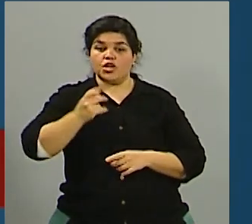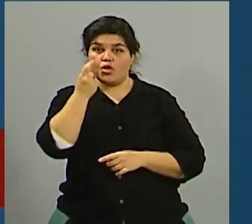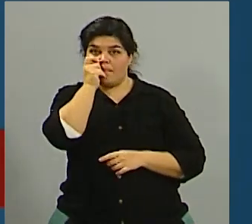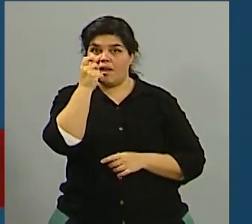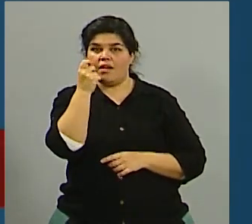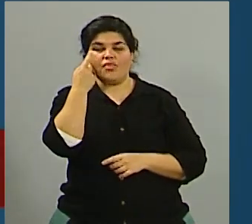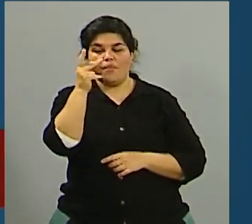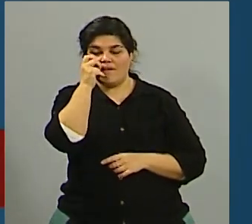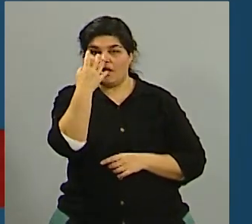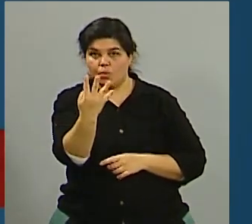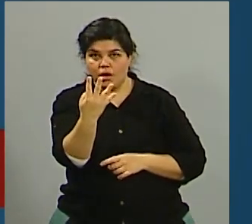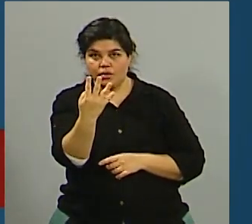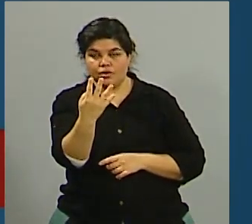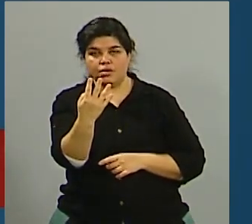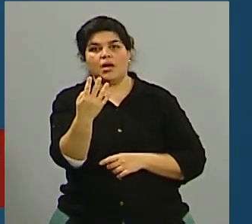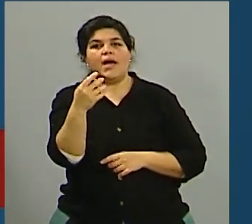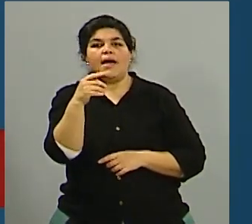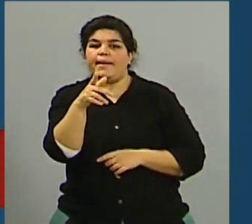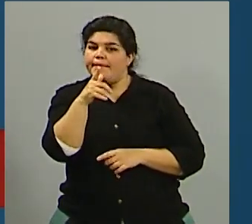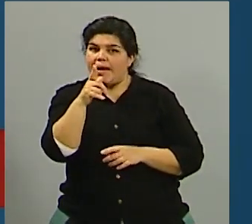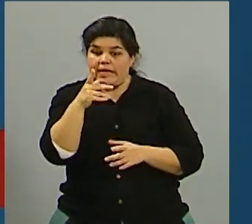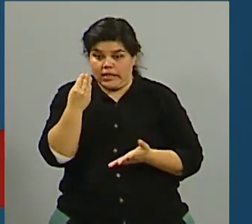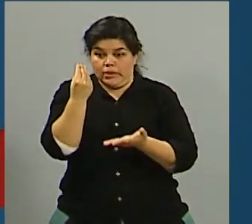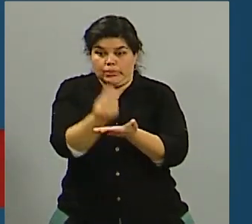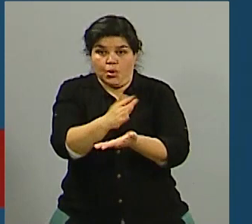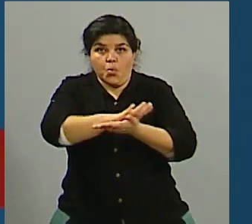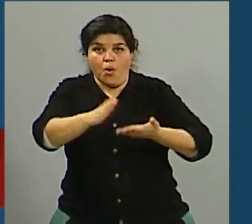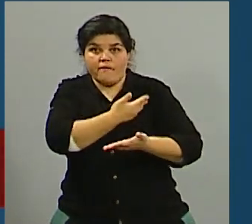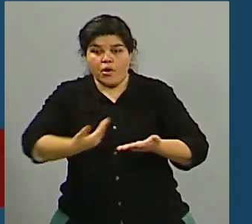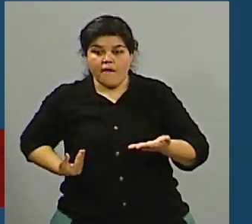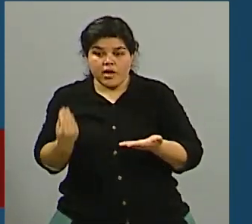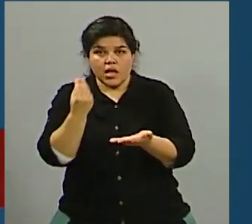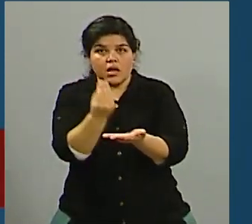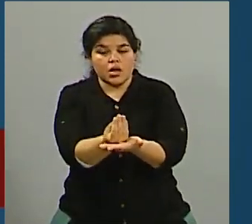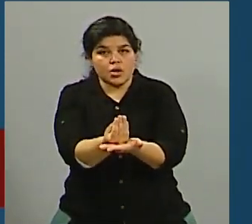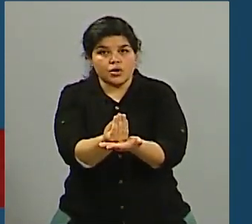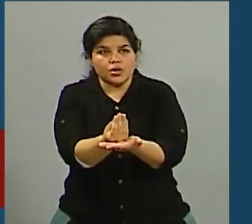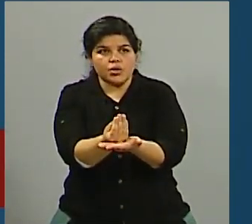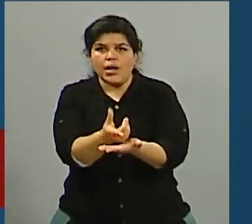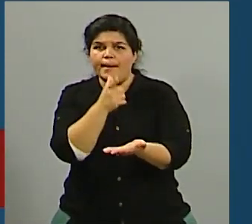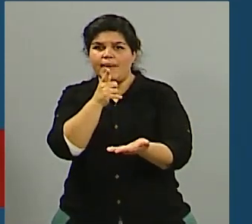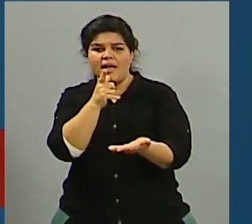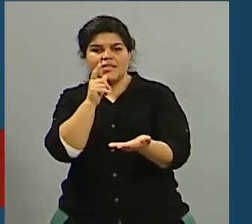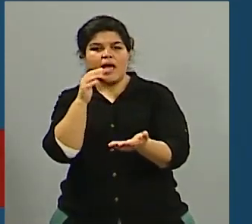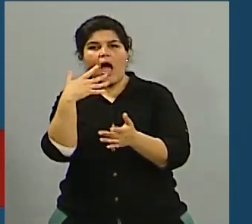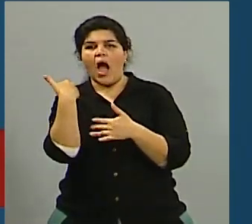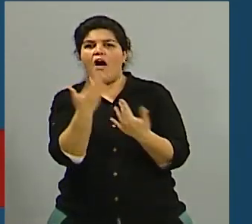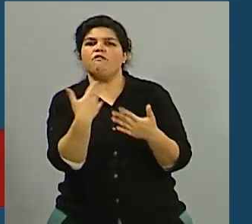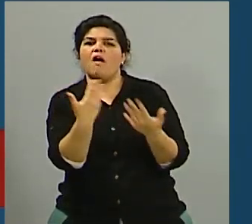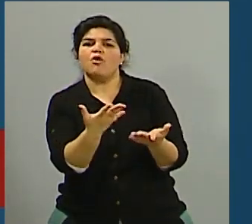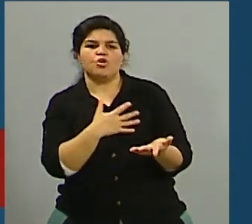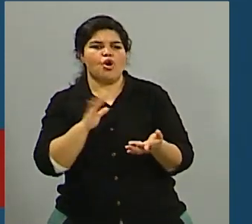tampoco va a ser con, digamos, flores, ¿no? En el cual reciban nada más que flores, sino todo lo